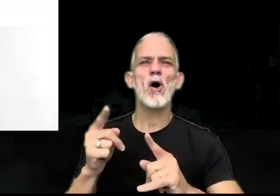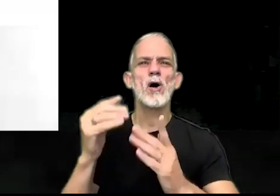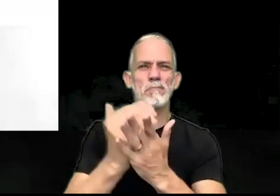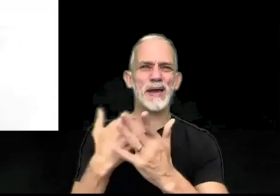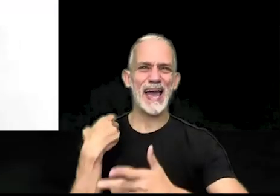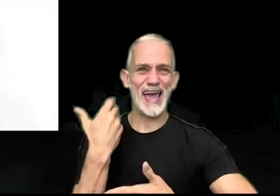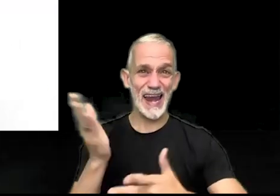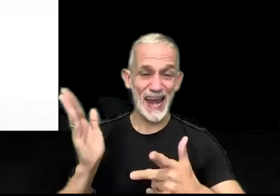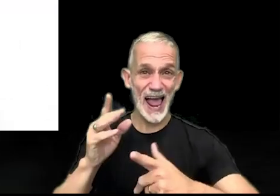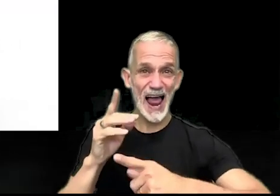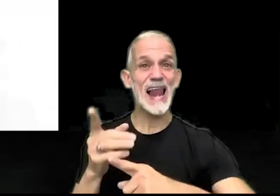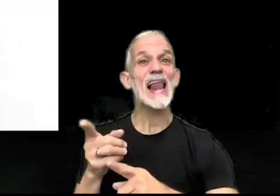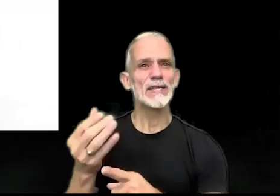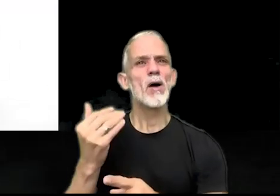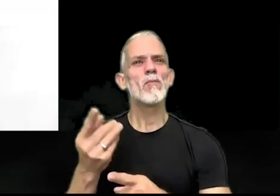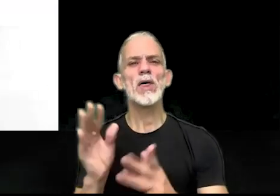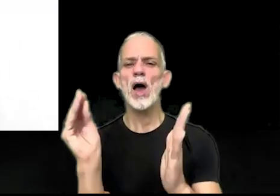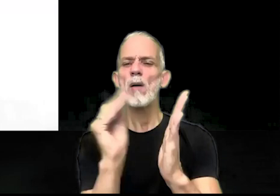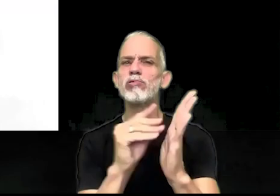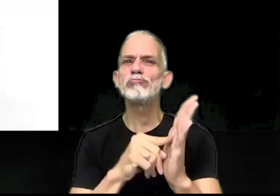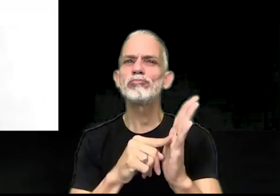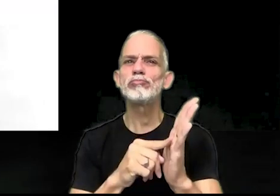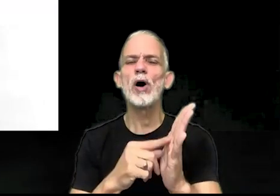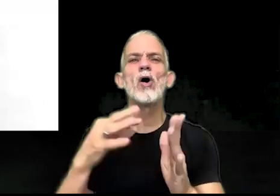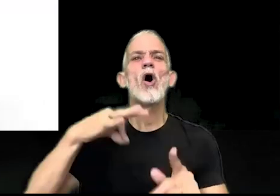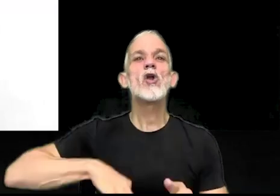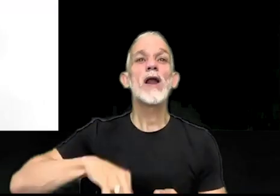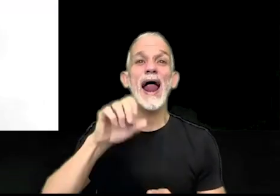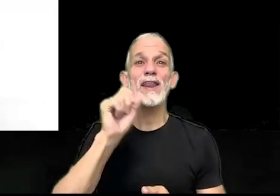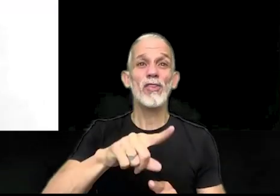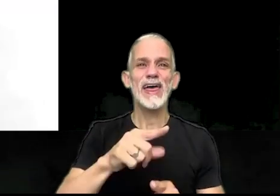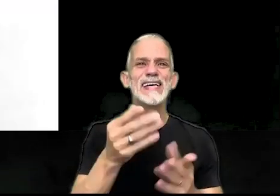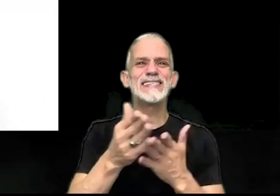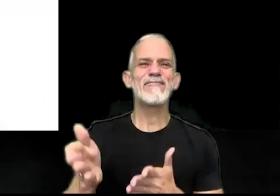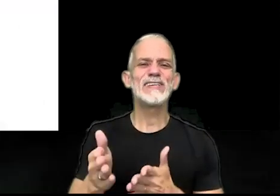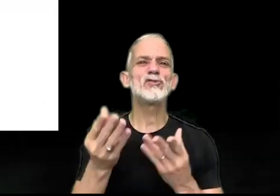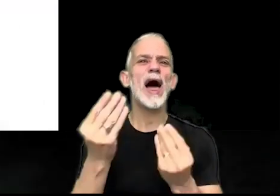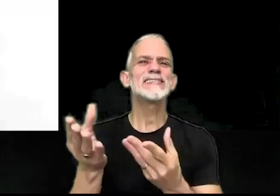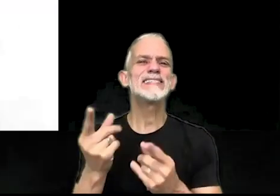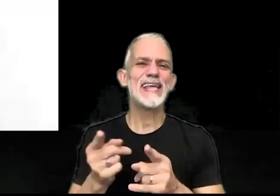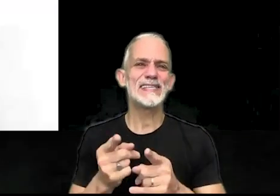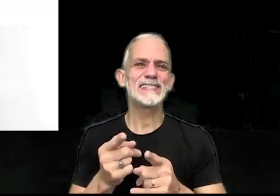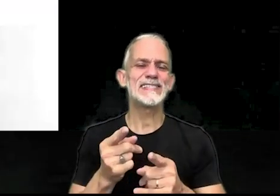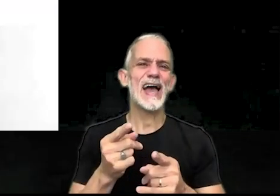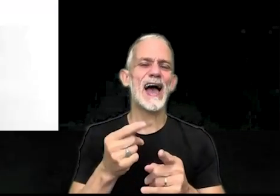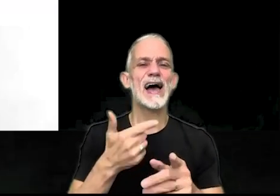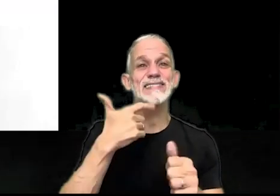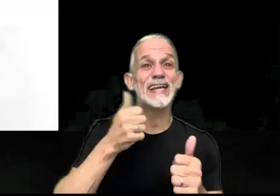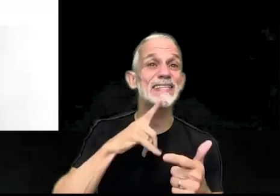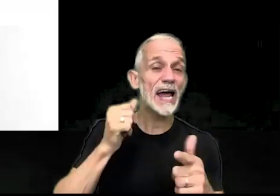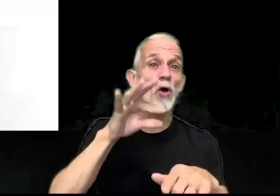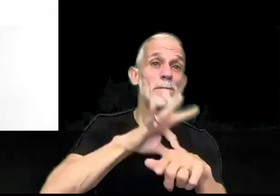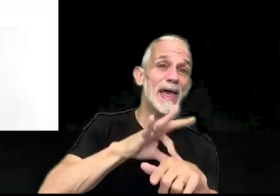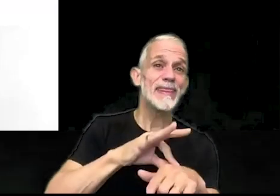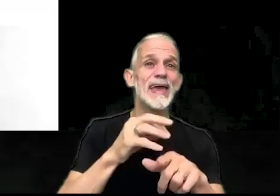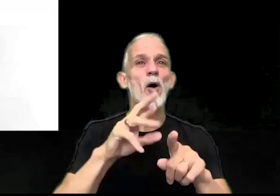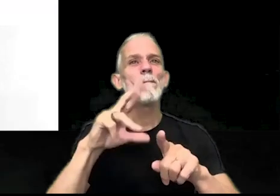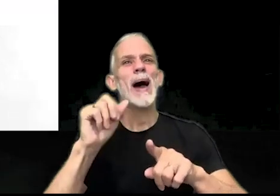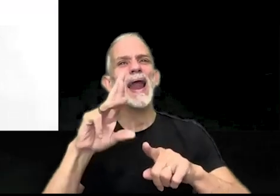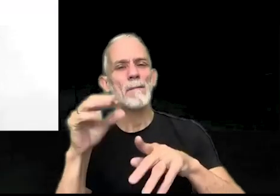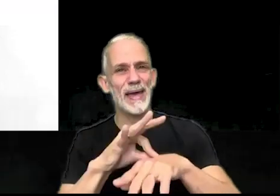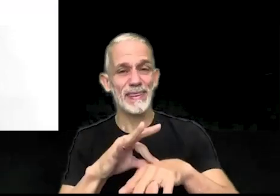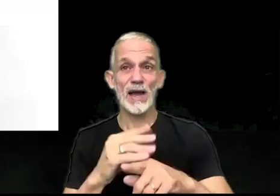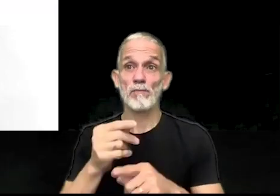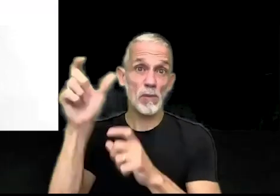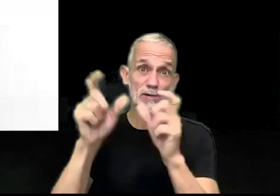general, podrán calificarlo como honorarios de servicio de asistencia sanitaria médica y paramédica. Personal